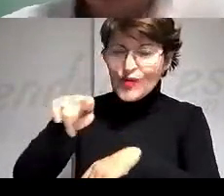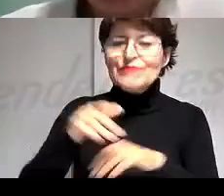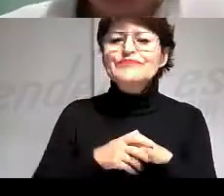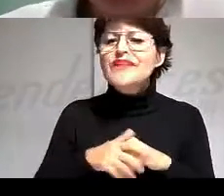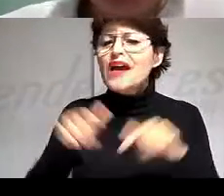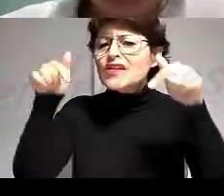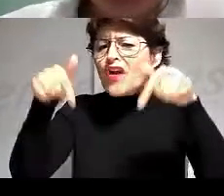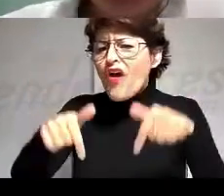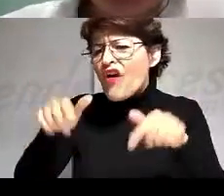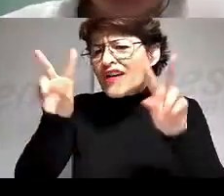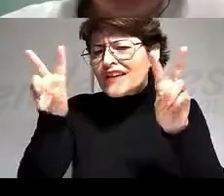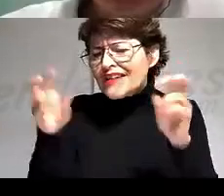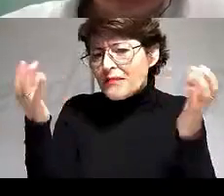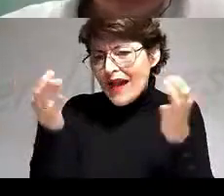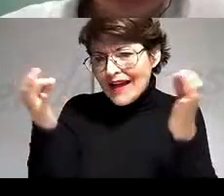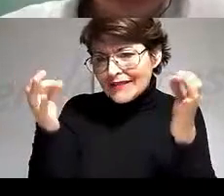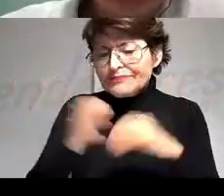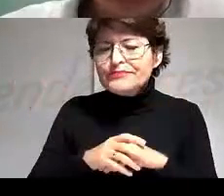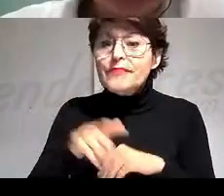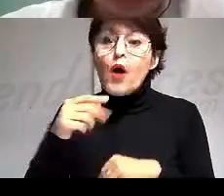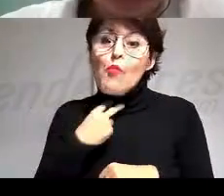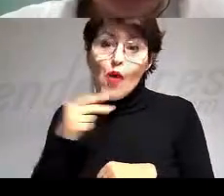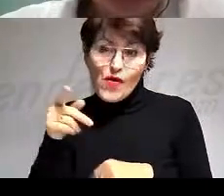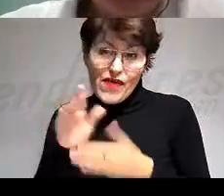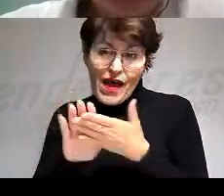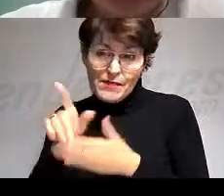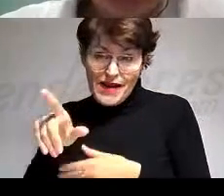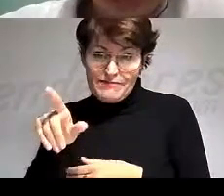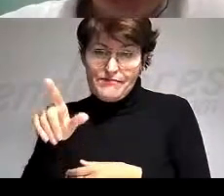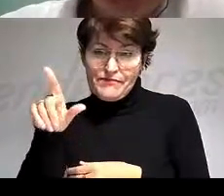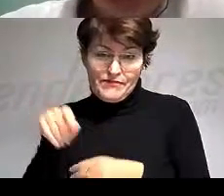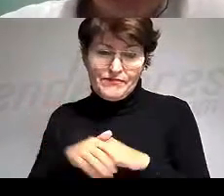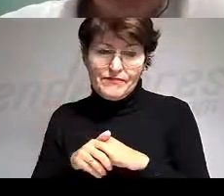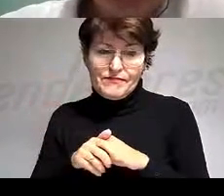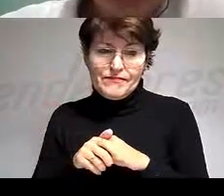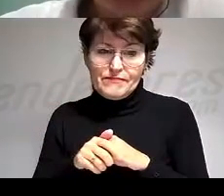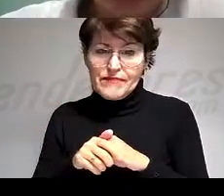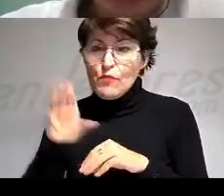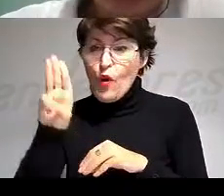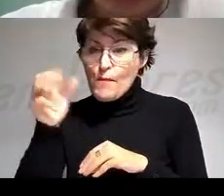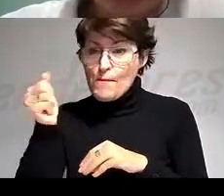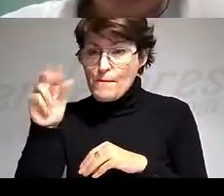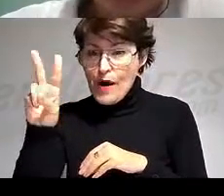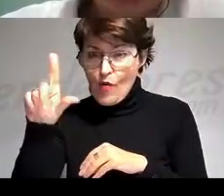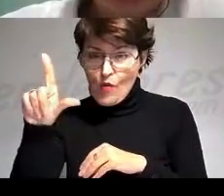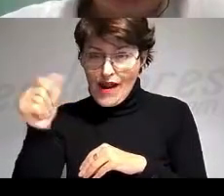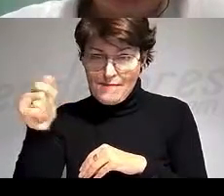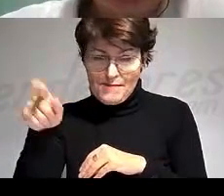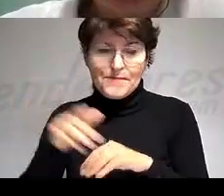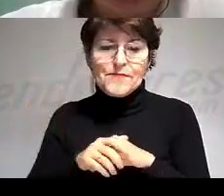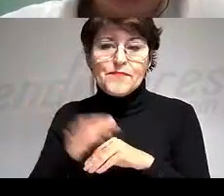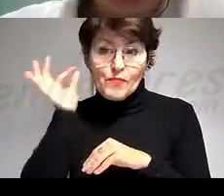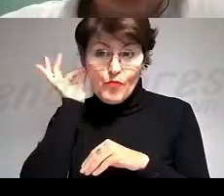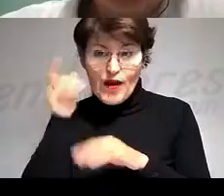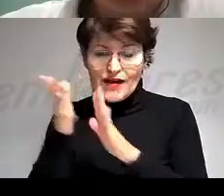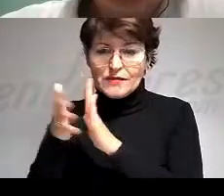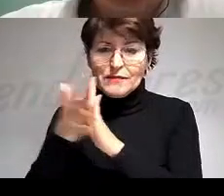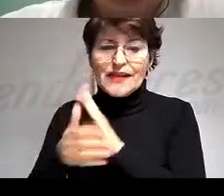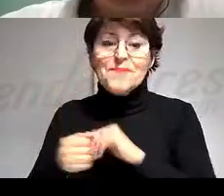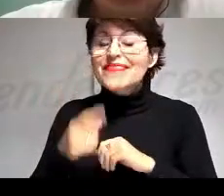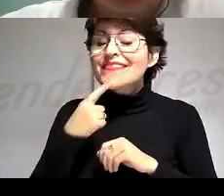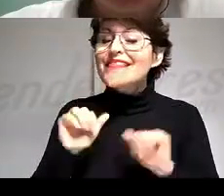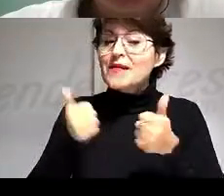hoy? Pues tenemos línea deportiva, nuestra nueva línea deportiva que lanzamos en febrero, aunque es verdad que ya